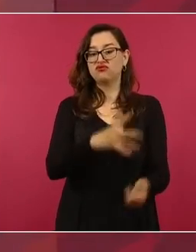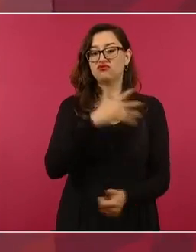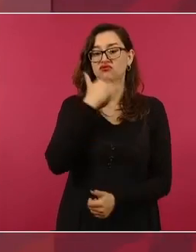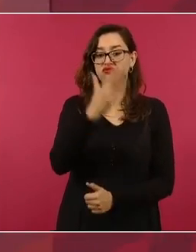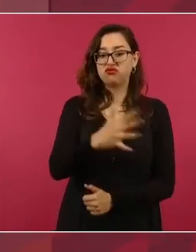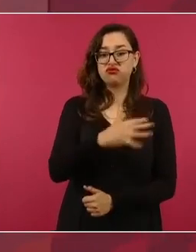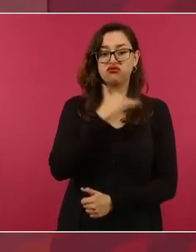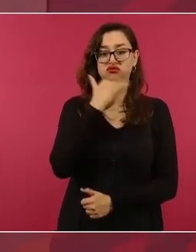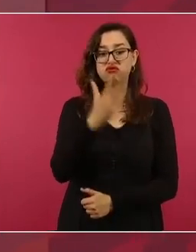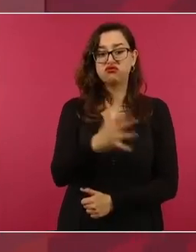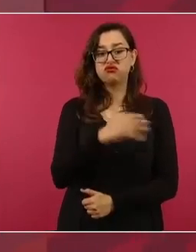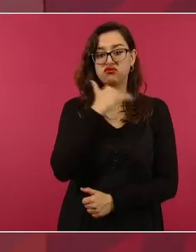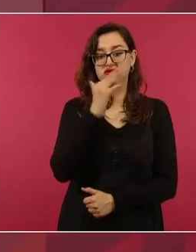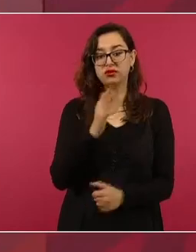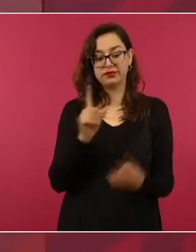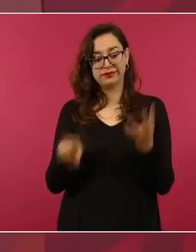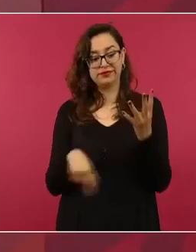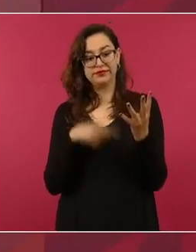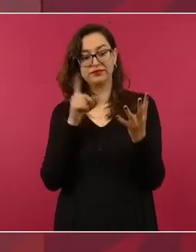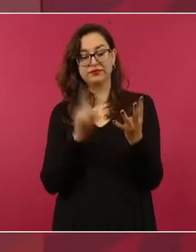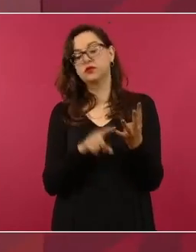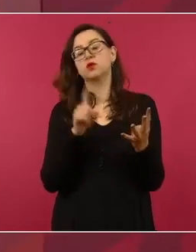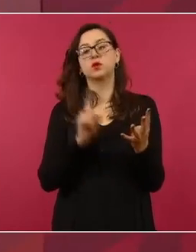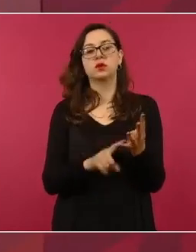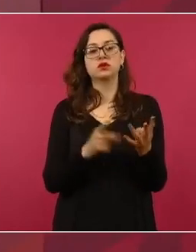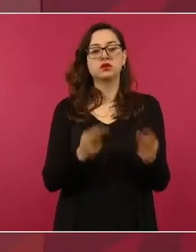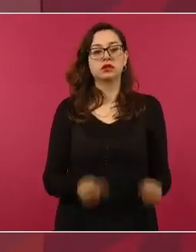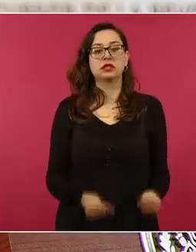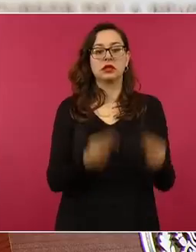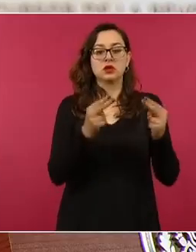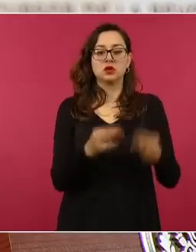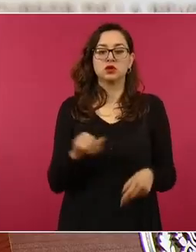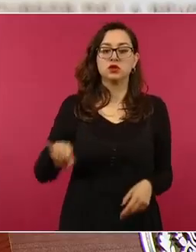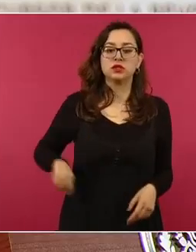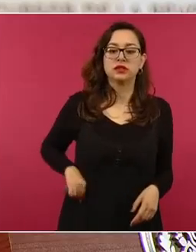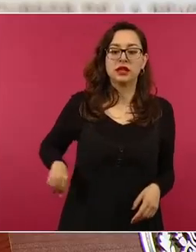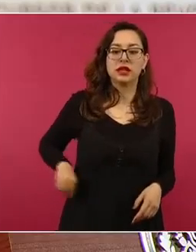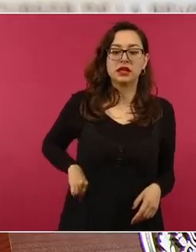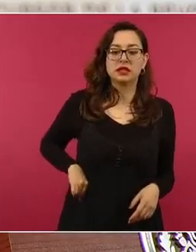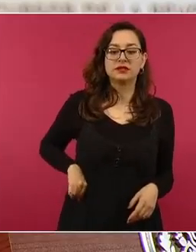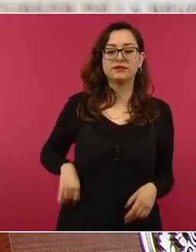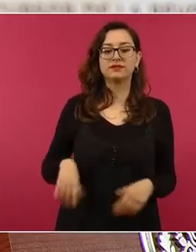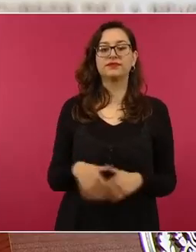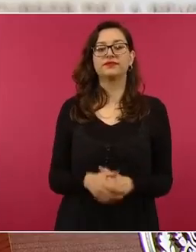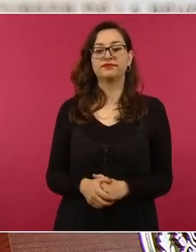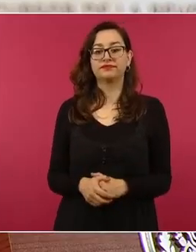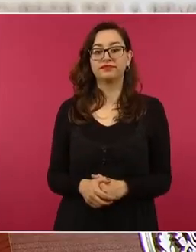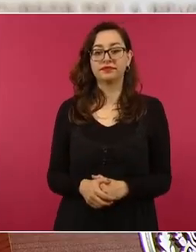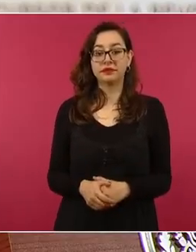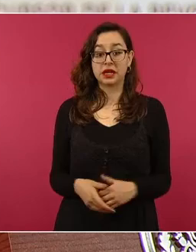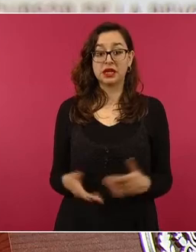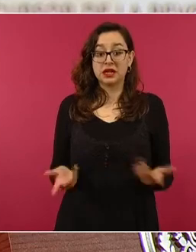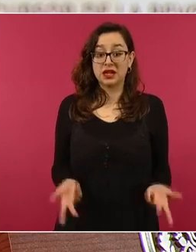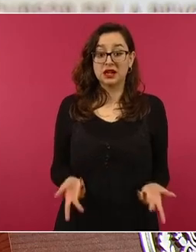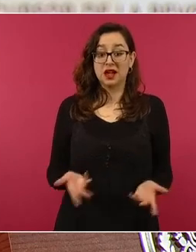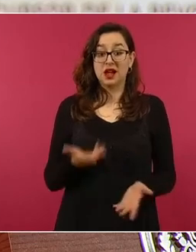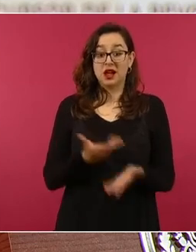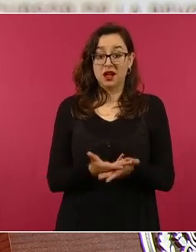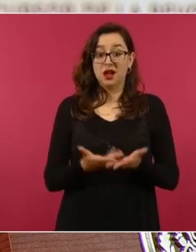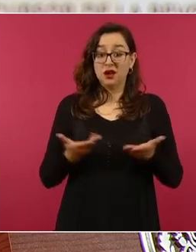y todos los intereses. Ahora estamos limpiando el ISSSTE, están sacando hasta planas